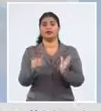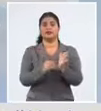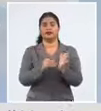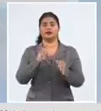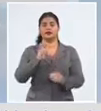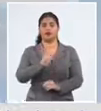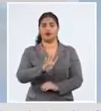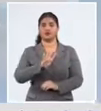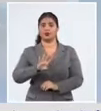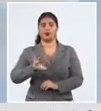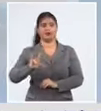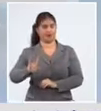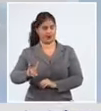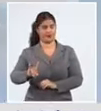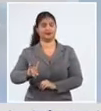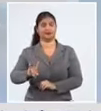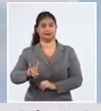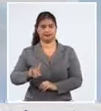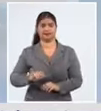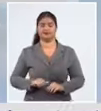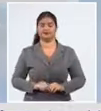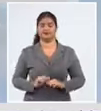46.449. Estamos hablando de